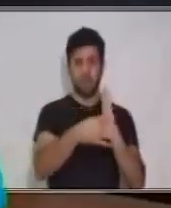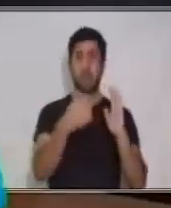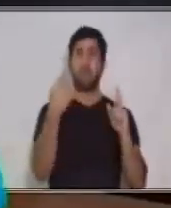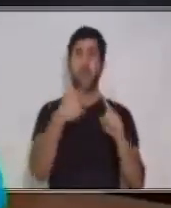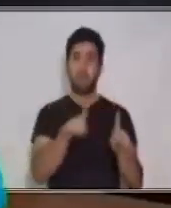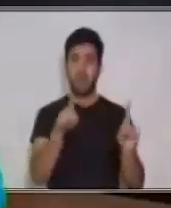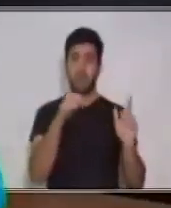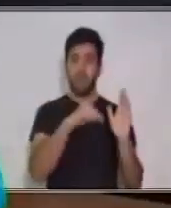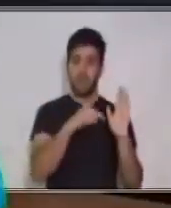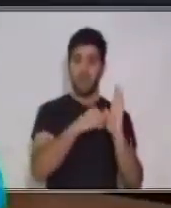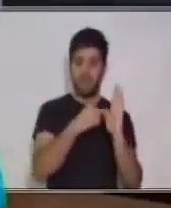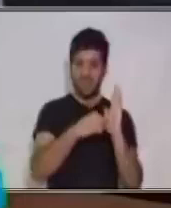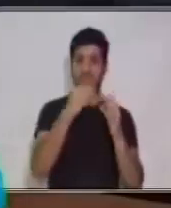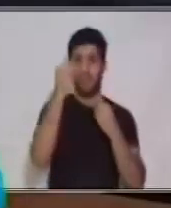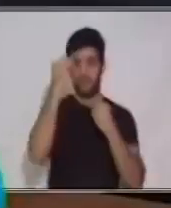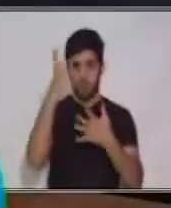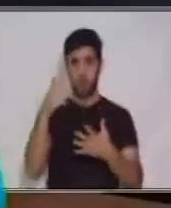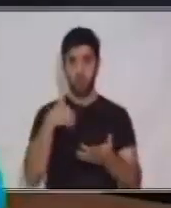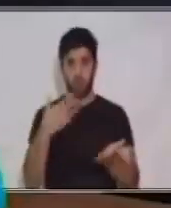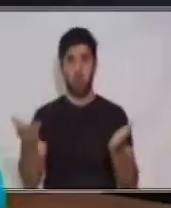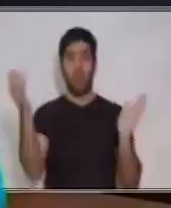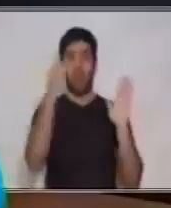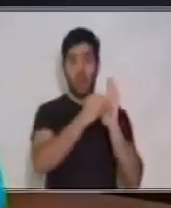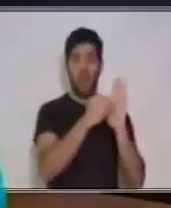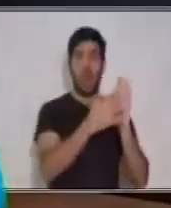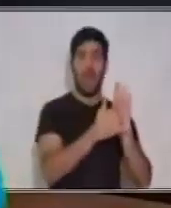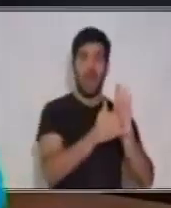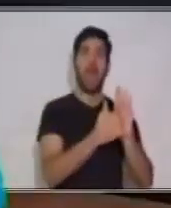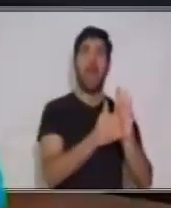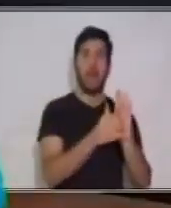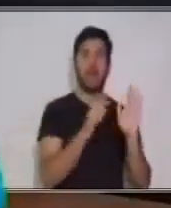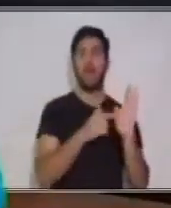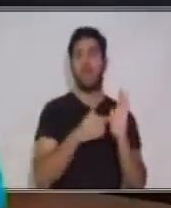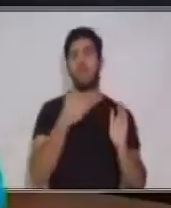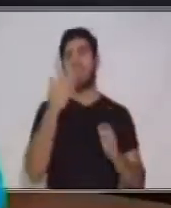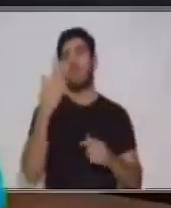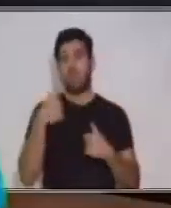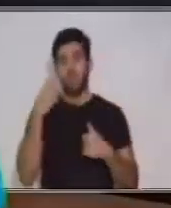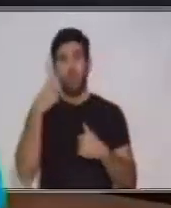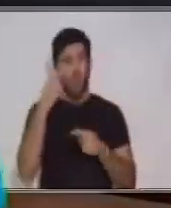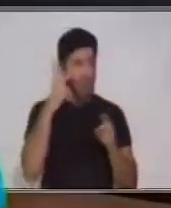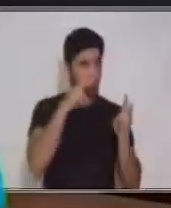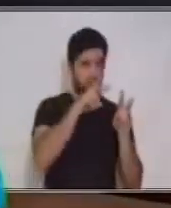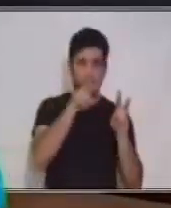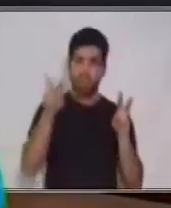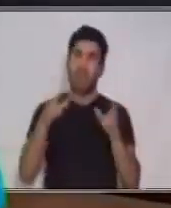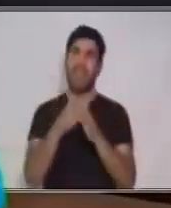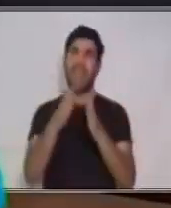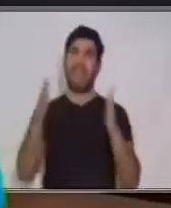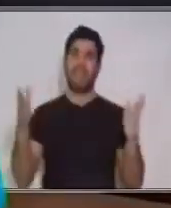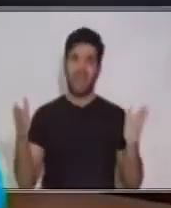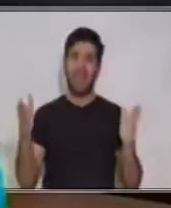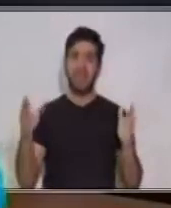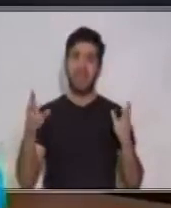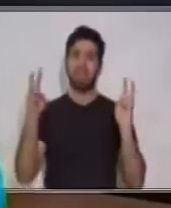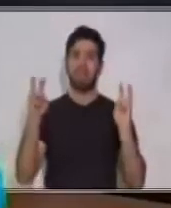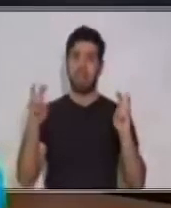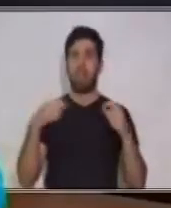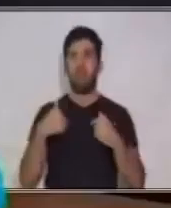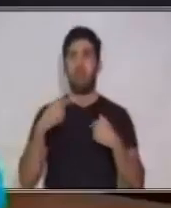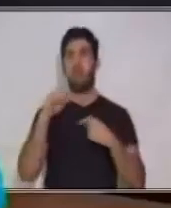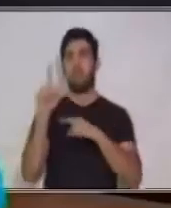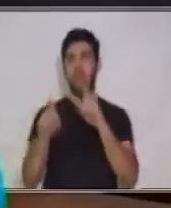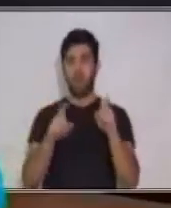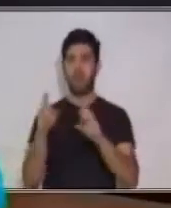la registro en una tabla, como lo vamos a hacer, voy a tener el panorama general de lo que pregunté.